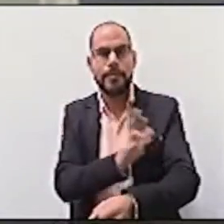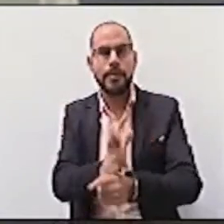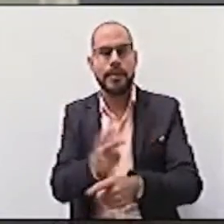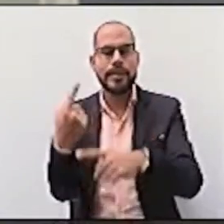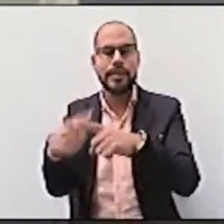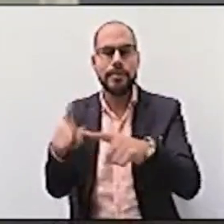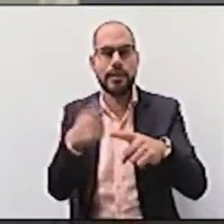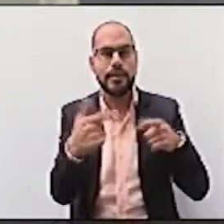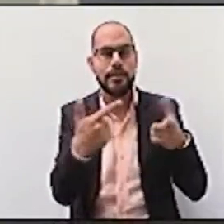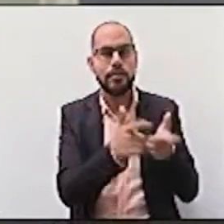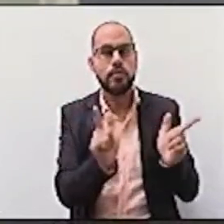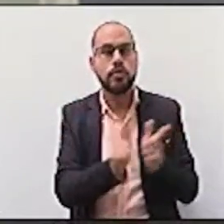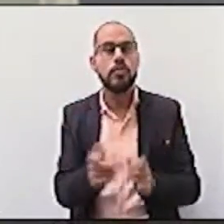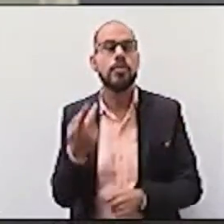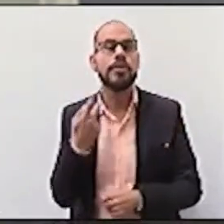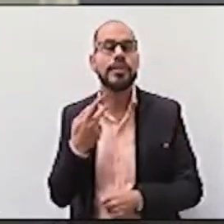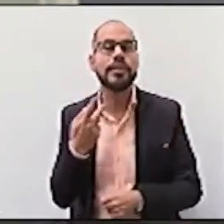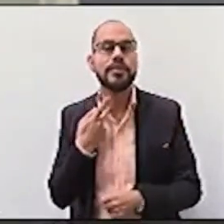coordinadores de